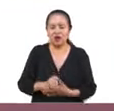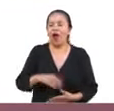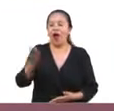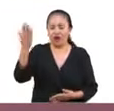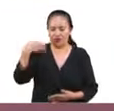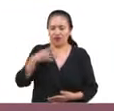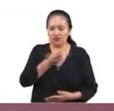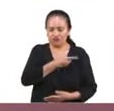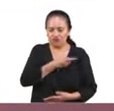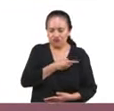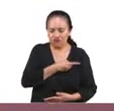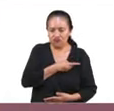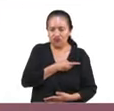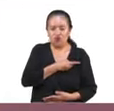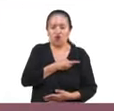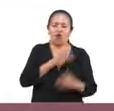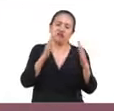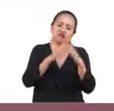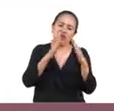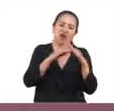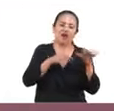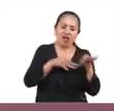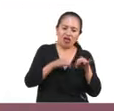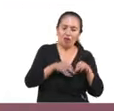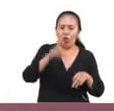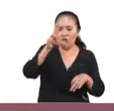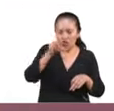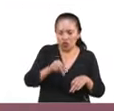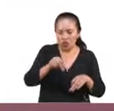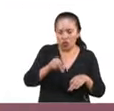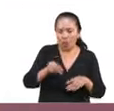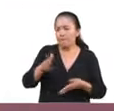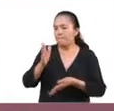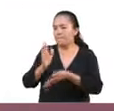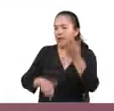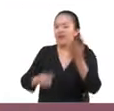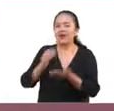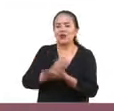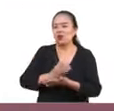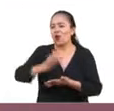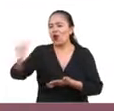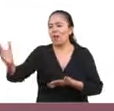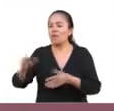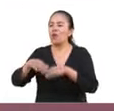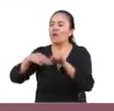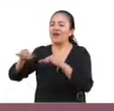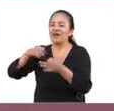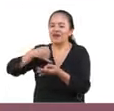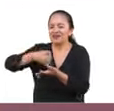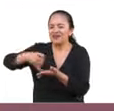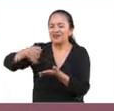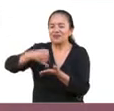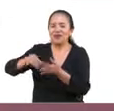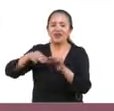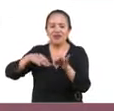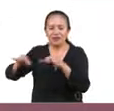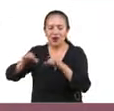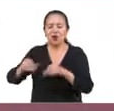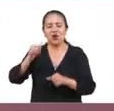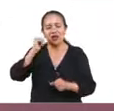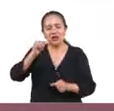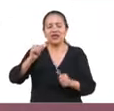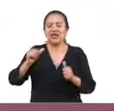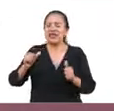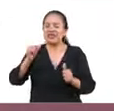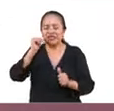únicamente trabajando en casa, sino también salen a sus parcelas a trabajar y además participan